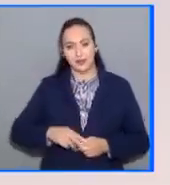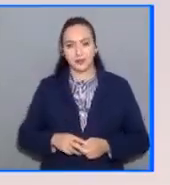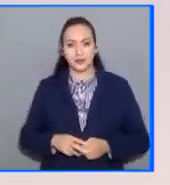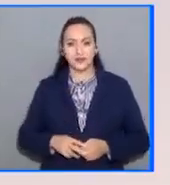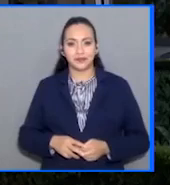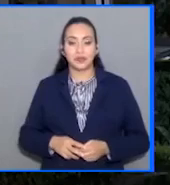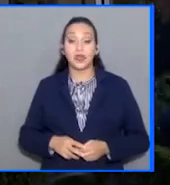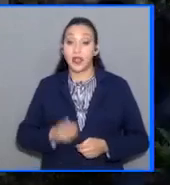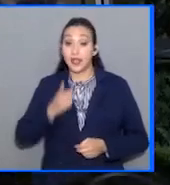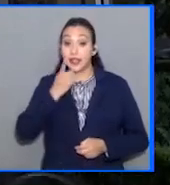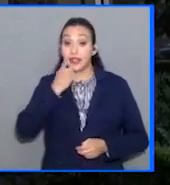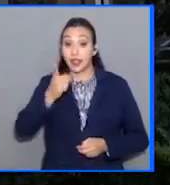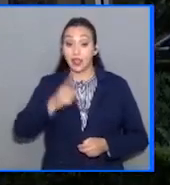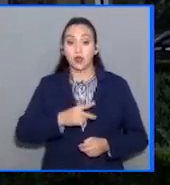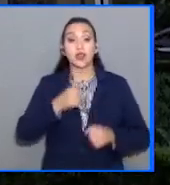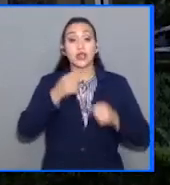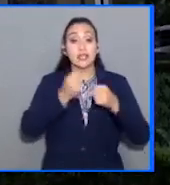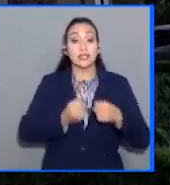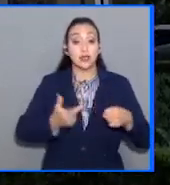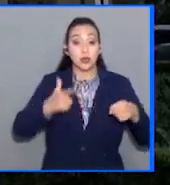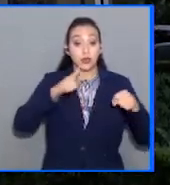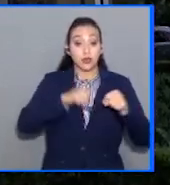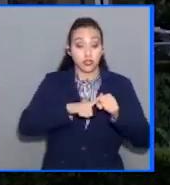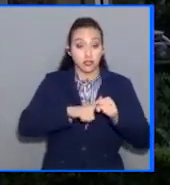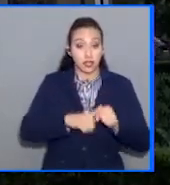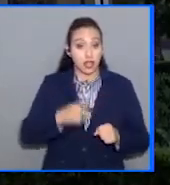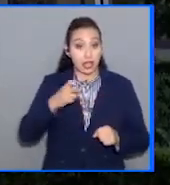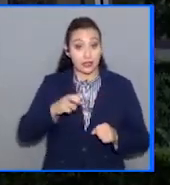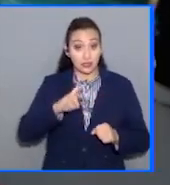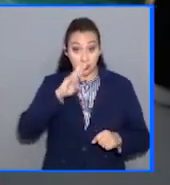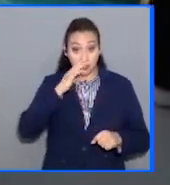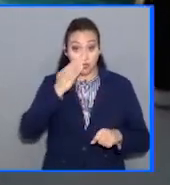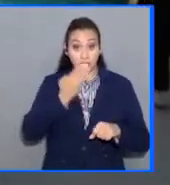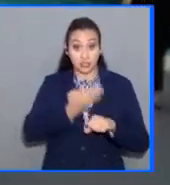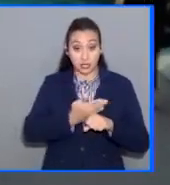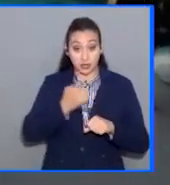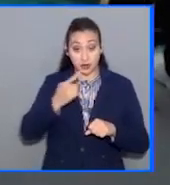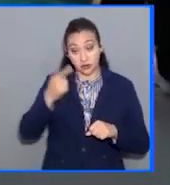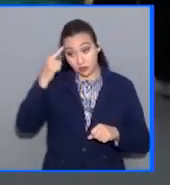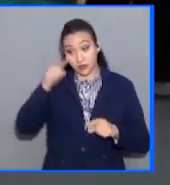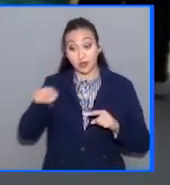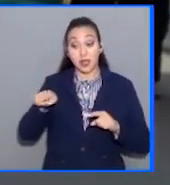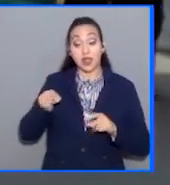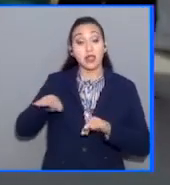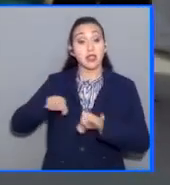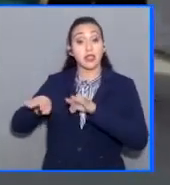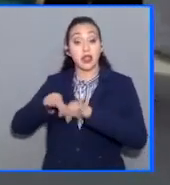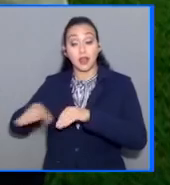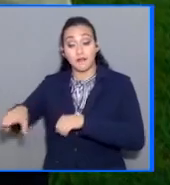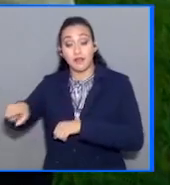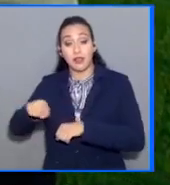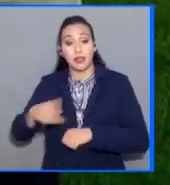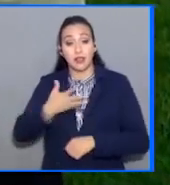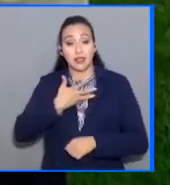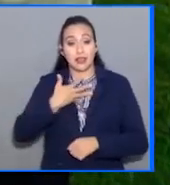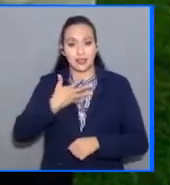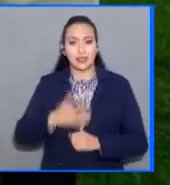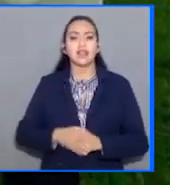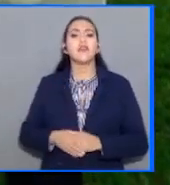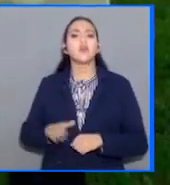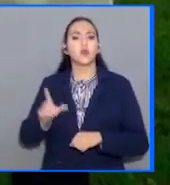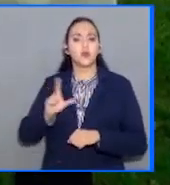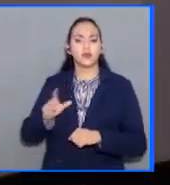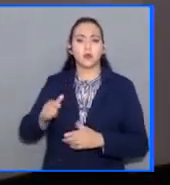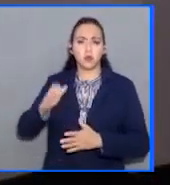que el Seguro Social no es responsable solidario de las relaciones de trabajo surgidas con motivo de la celebración de contratos